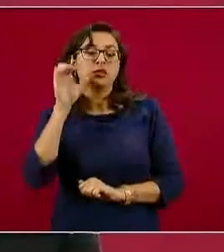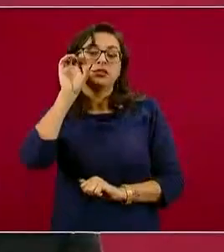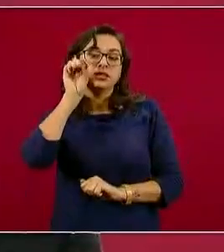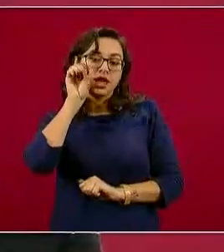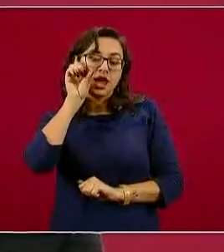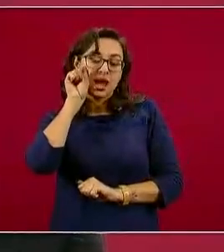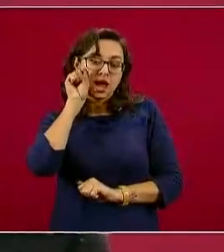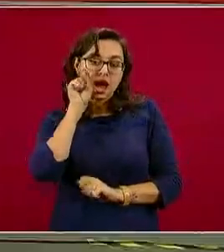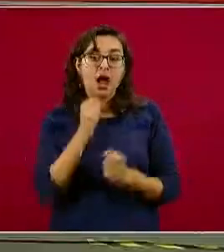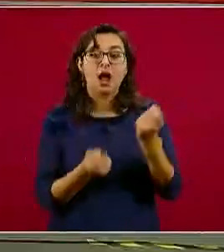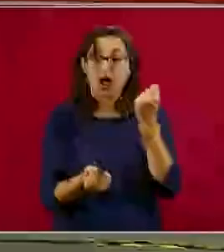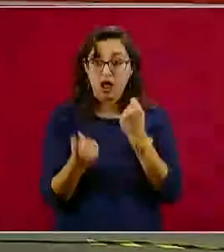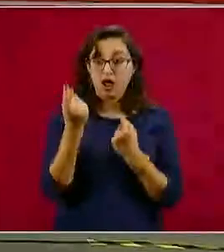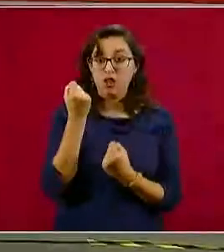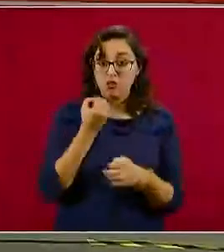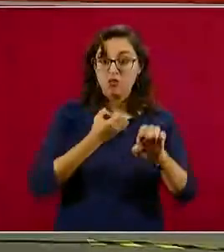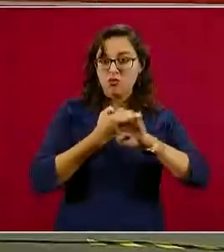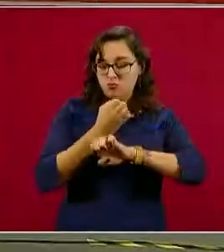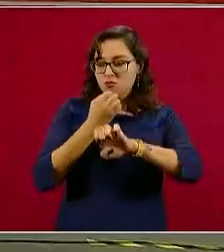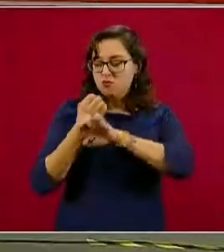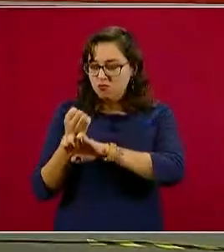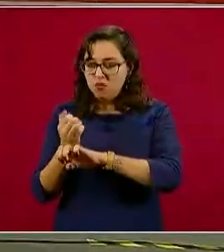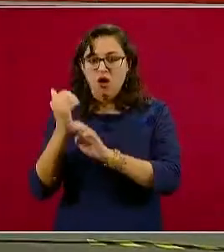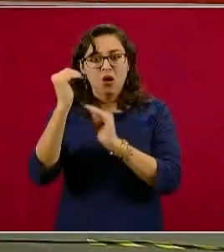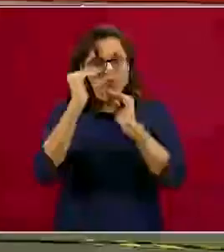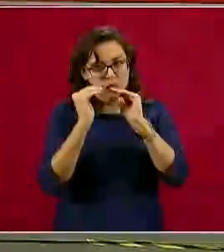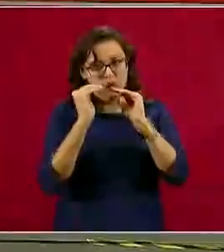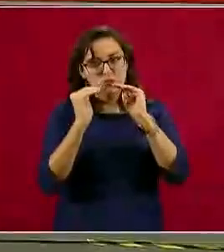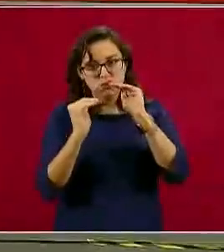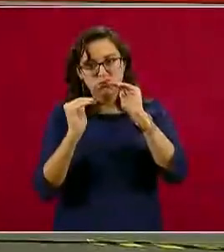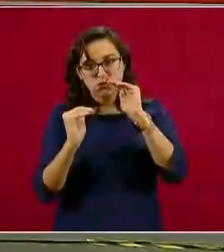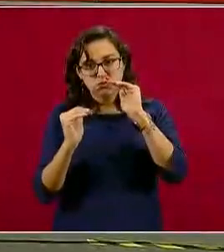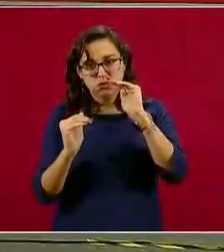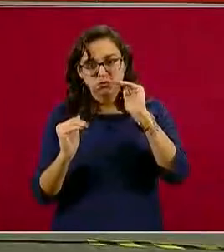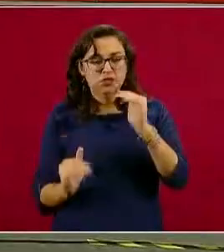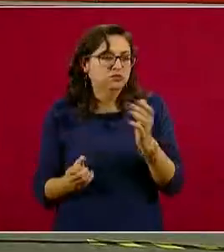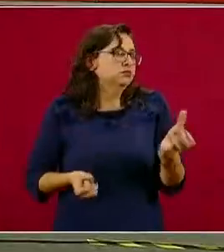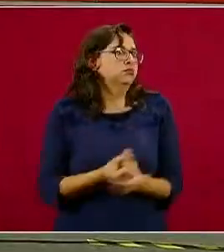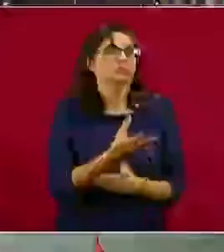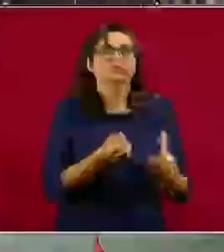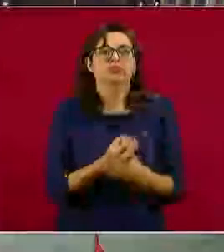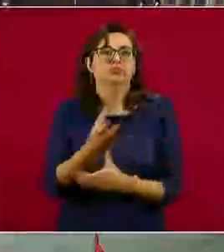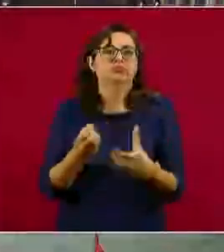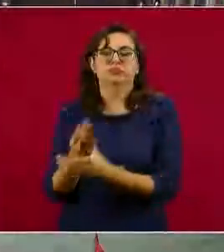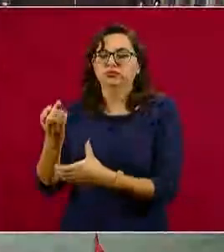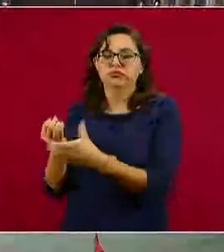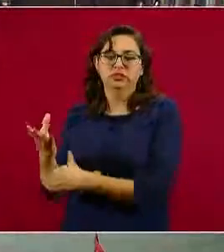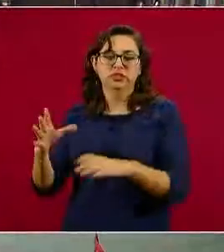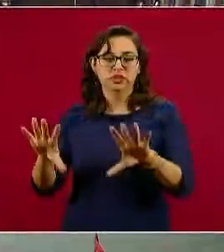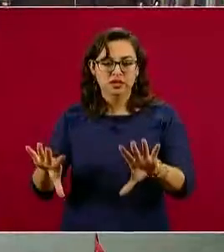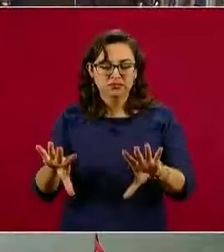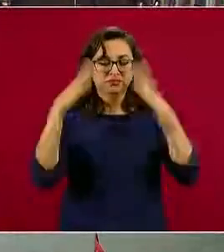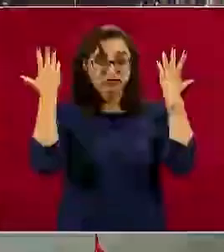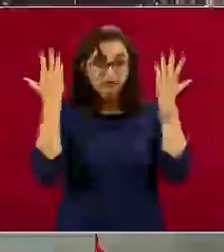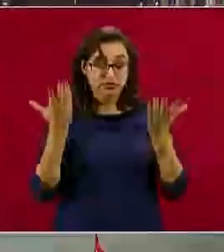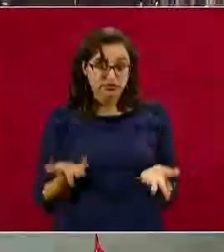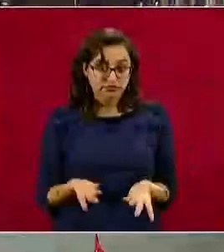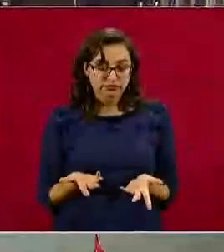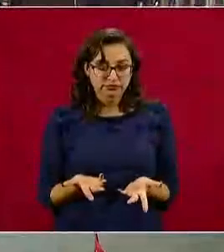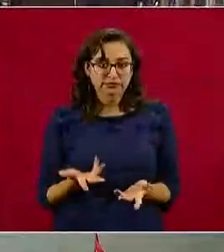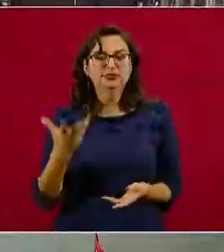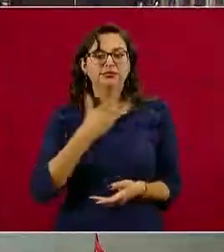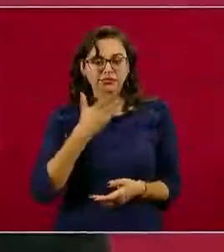entidades federativas que mostraban ya una tendencia de reducción empezaron a desconfinar con una guía que es completamente